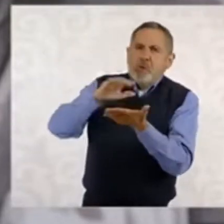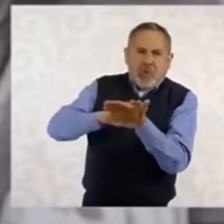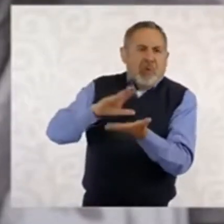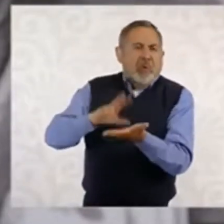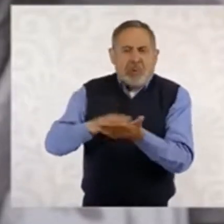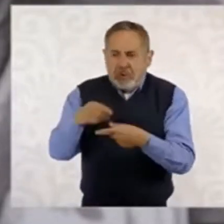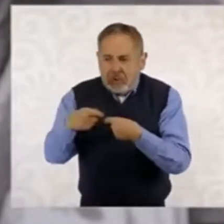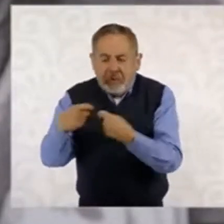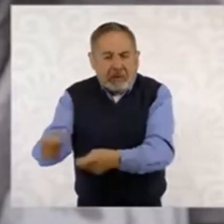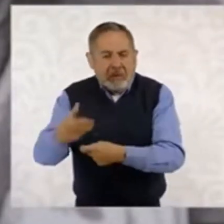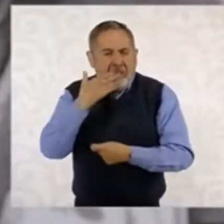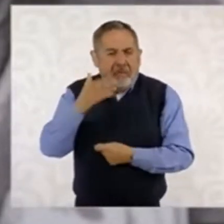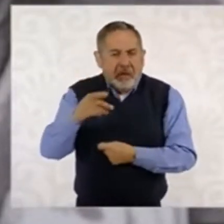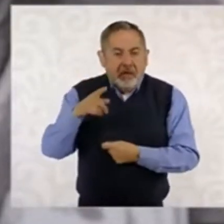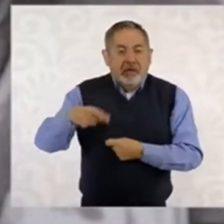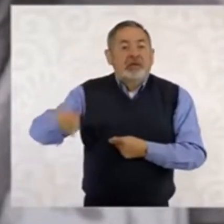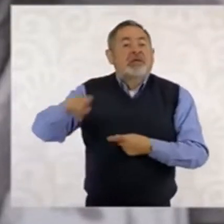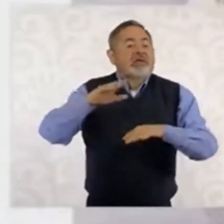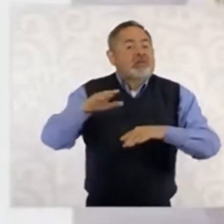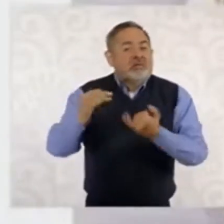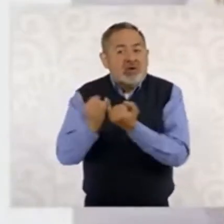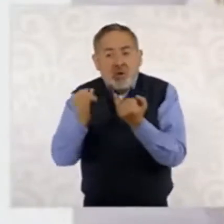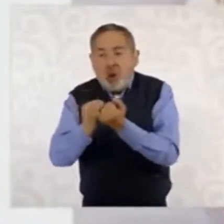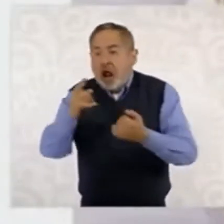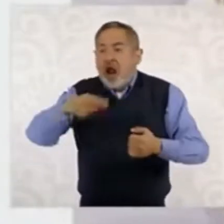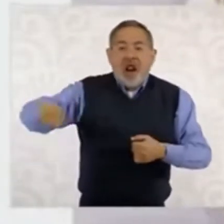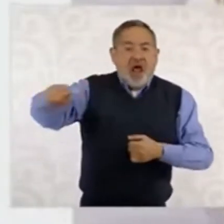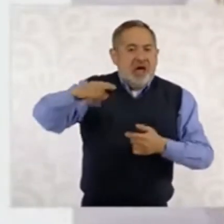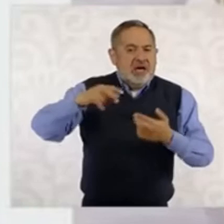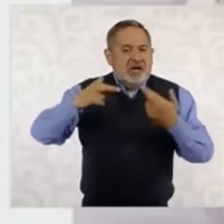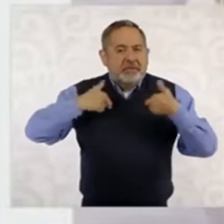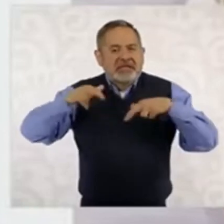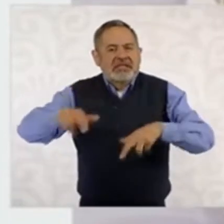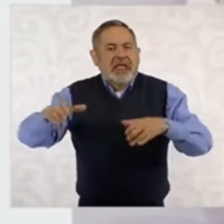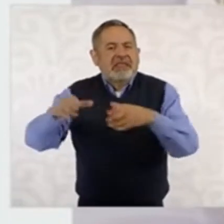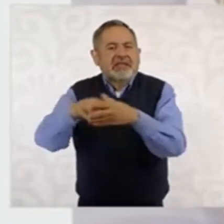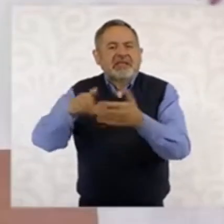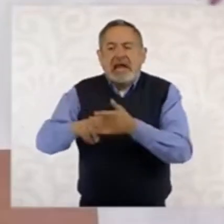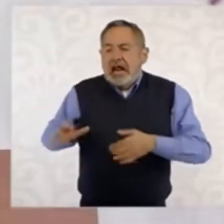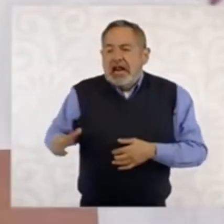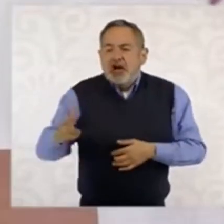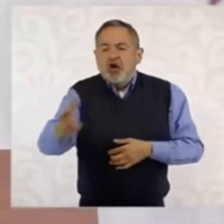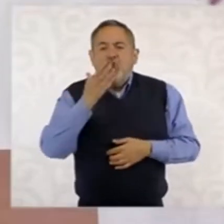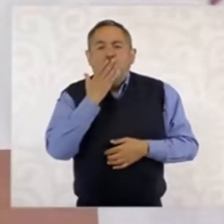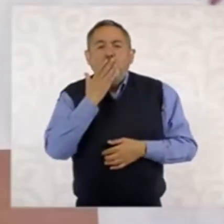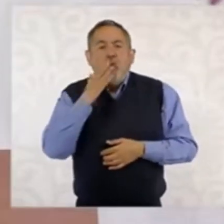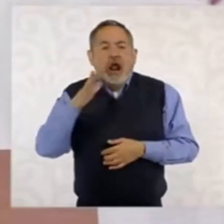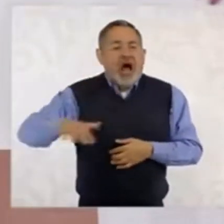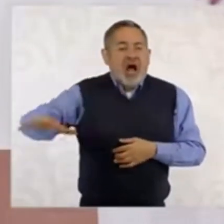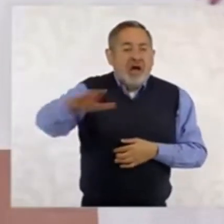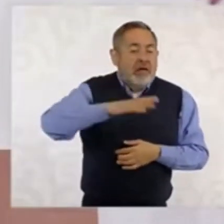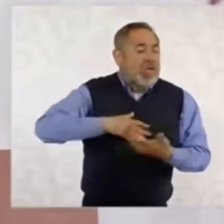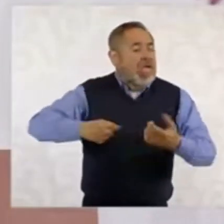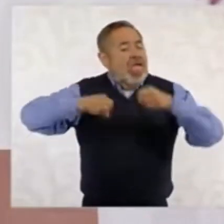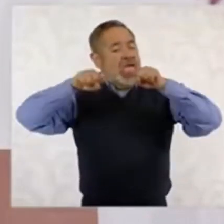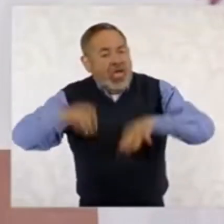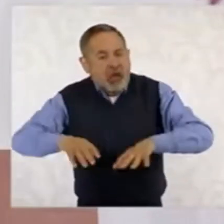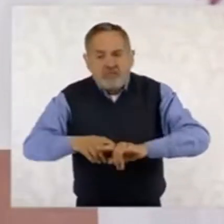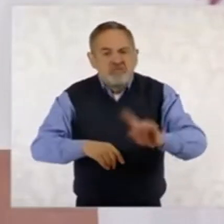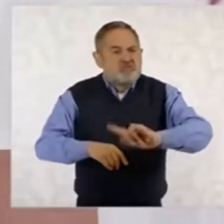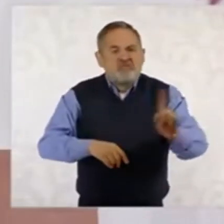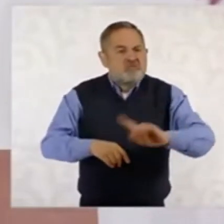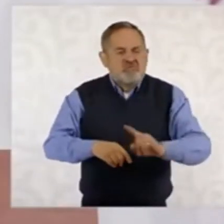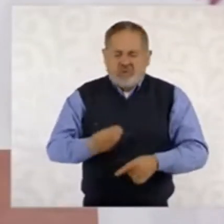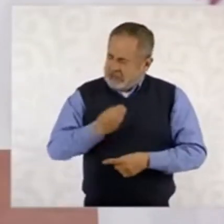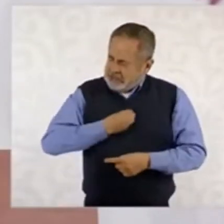las representaciones políticas y sociales del río Sonora, que no bajaron la guardia durante estos